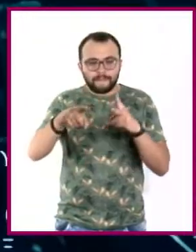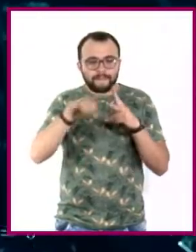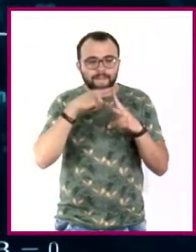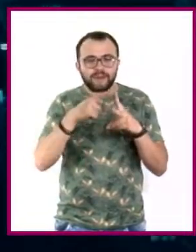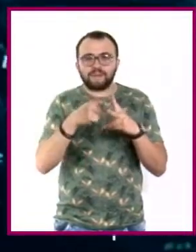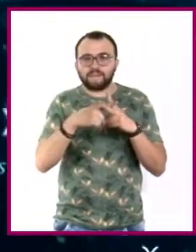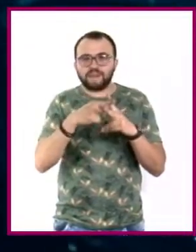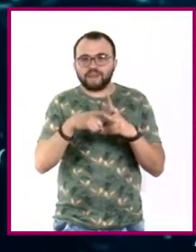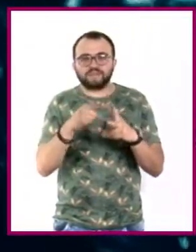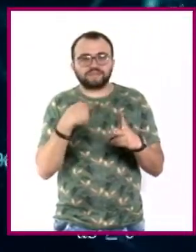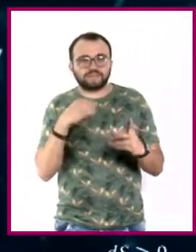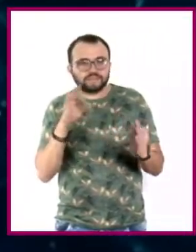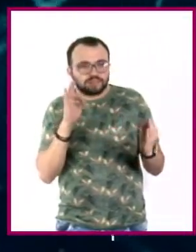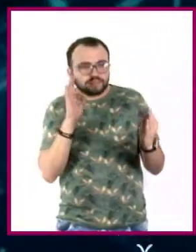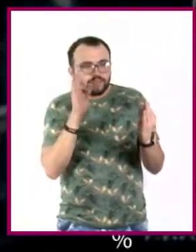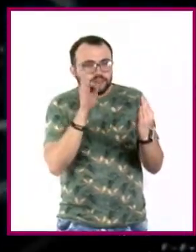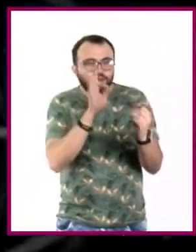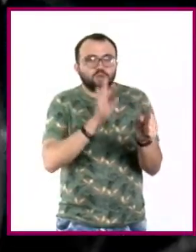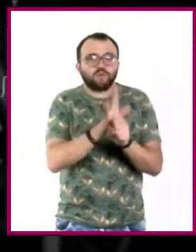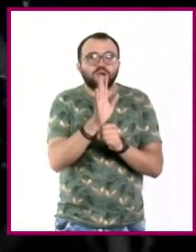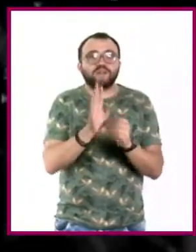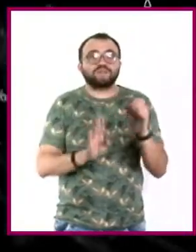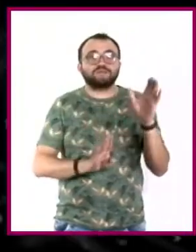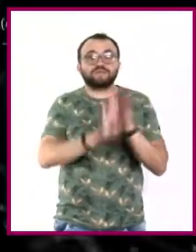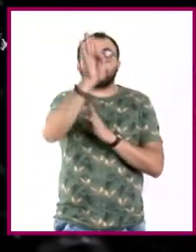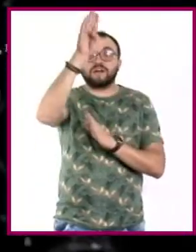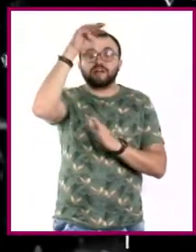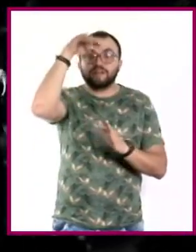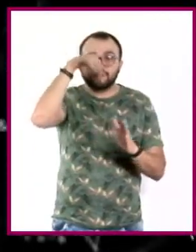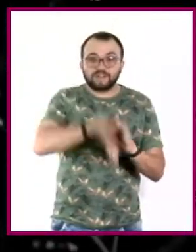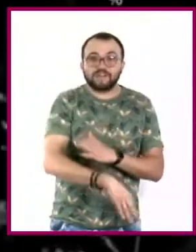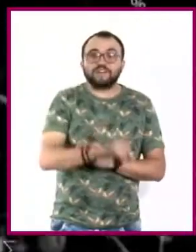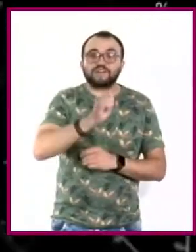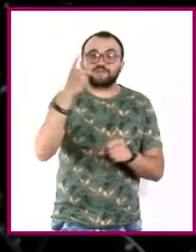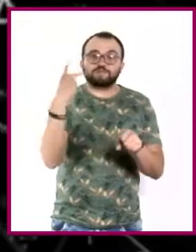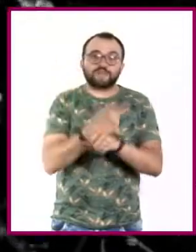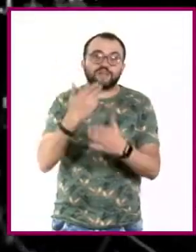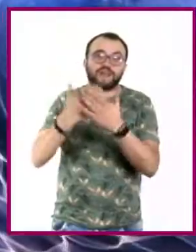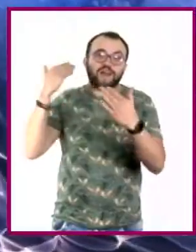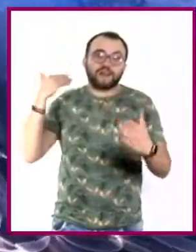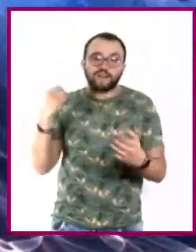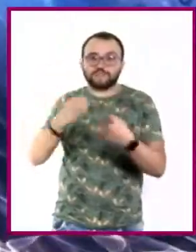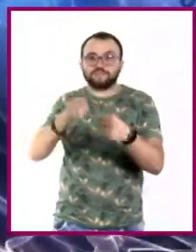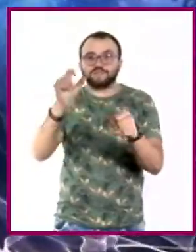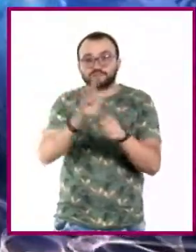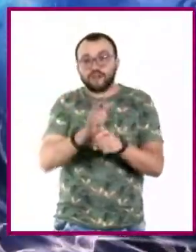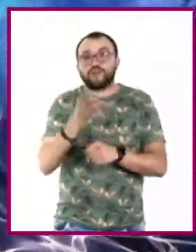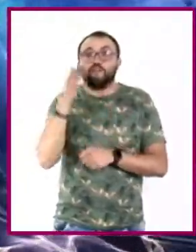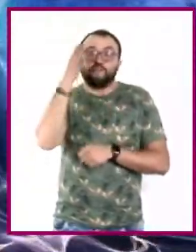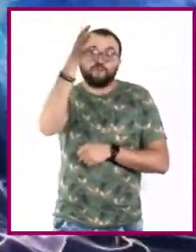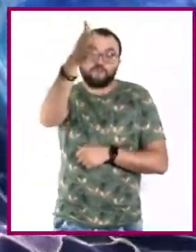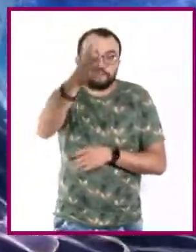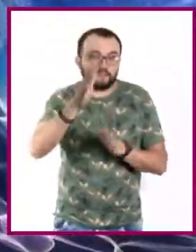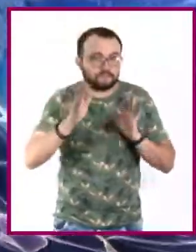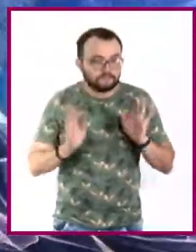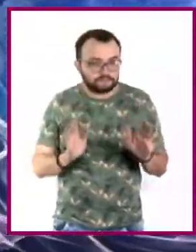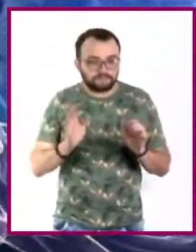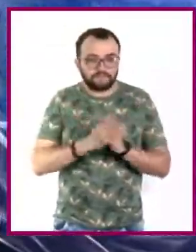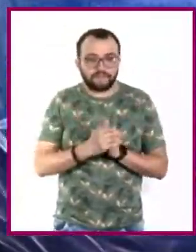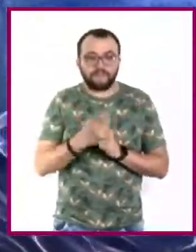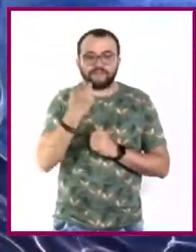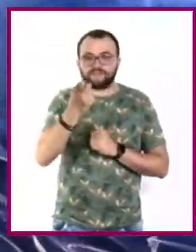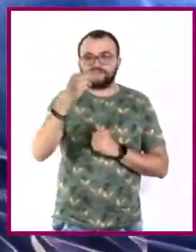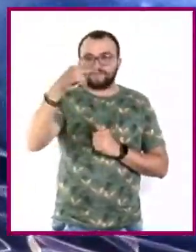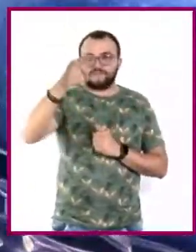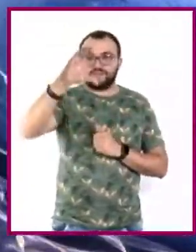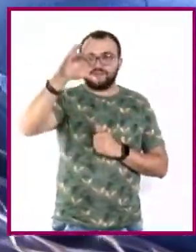certeras sobre el ascenso y caída de las sociedades pasadas y futuras. La cliodinámica responde a esa